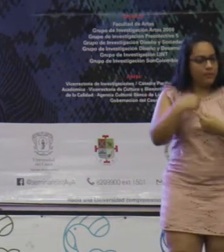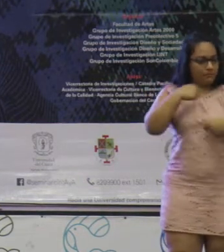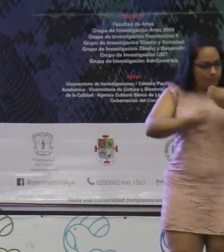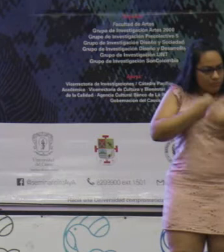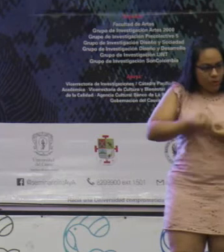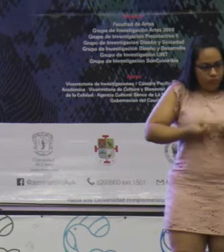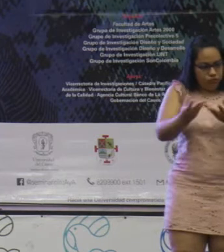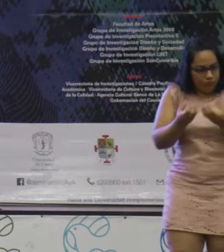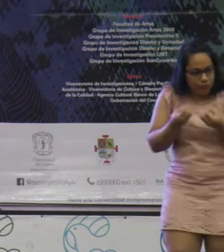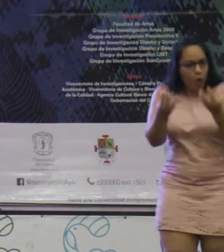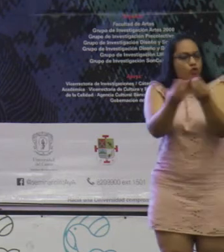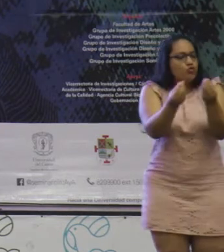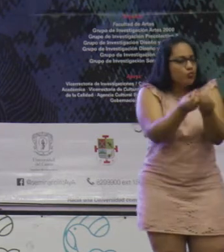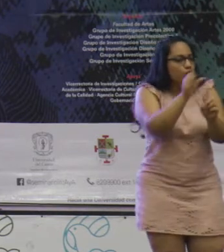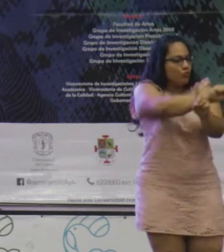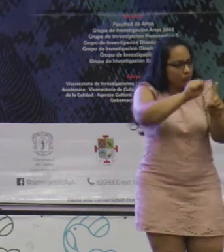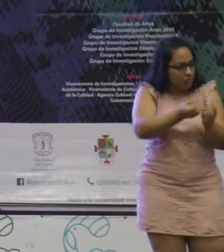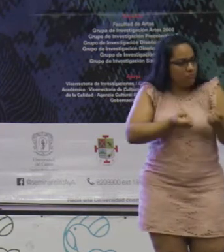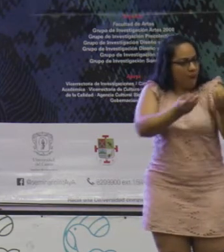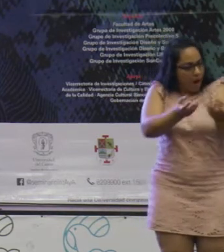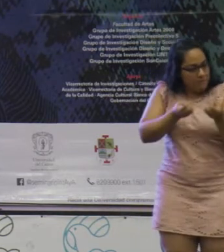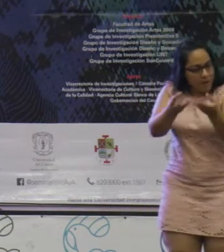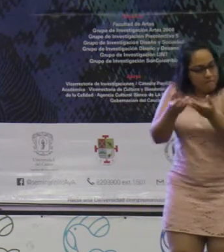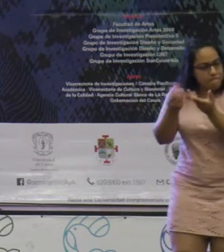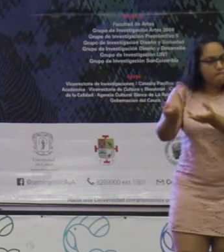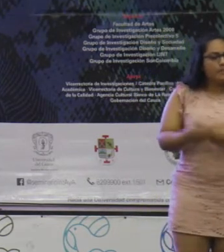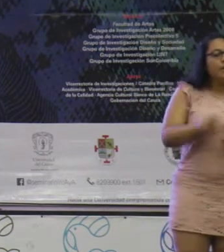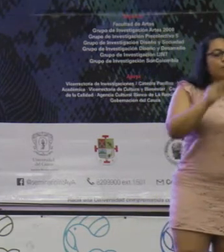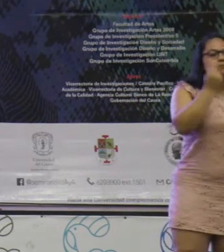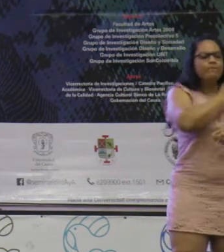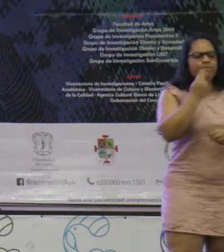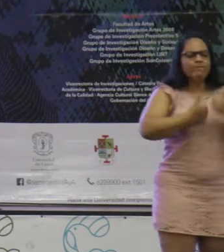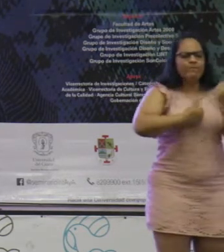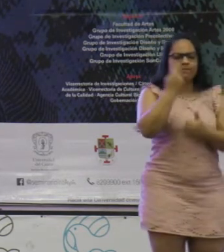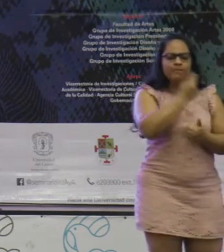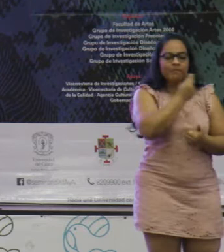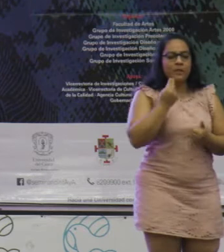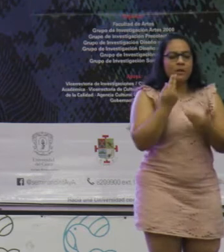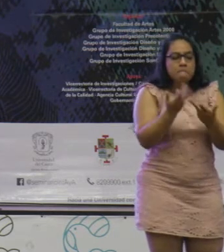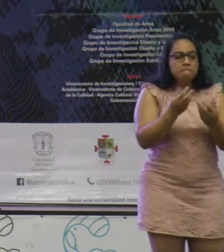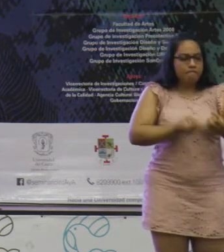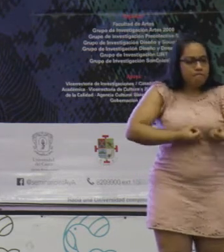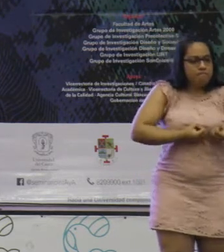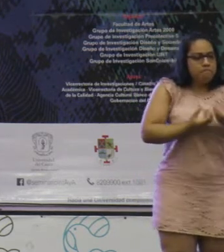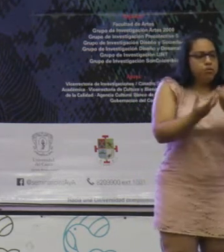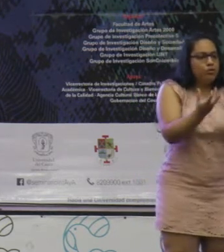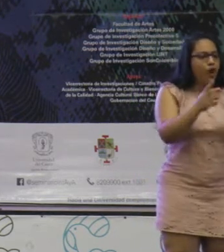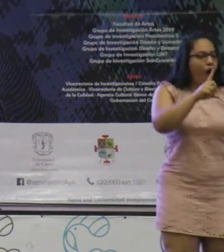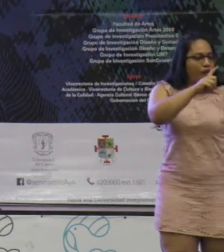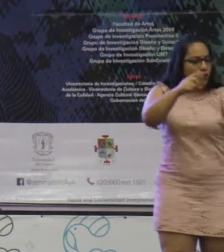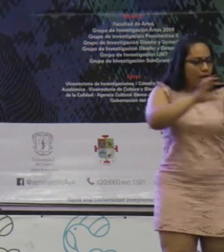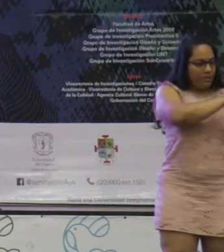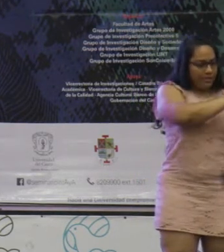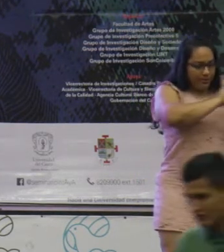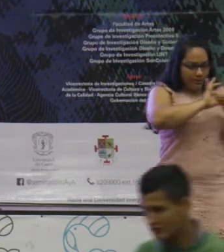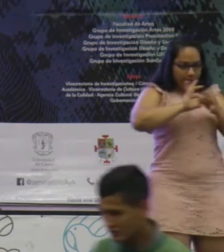para organizaciones sociales, en donde el compromiso está muy en brindar imágenes que de alguna manera dialoguen con